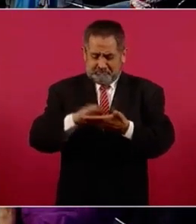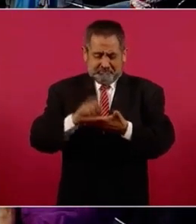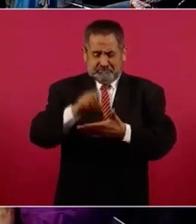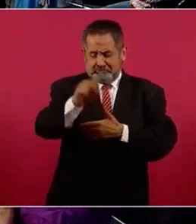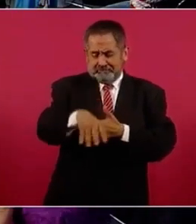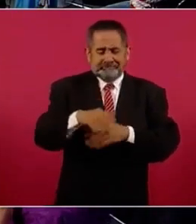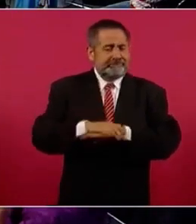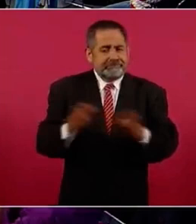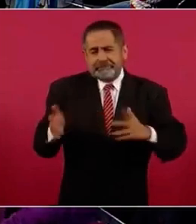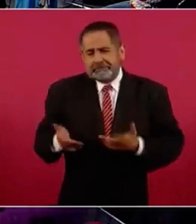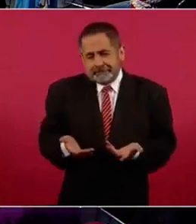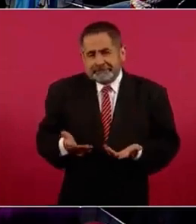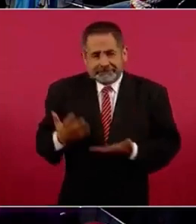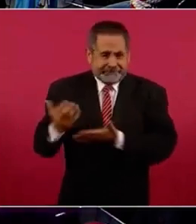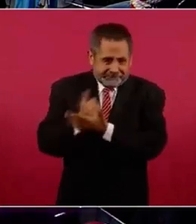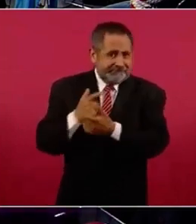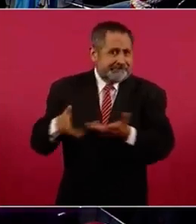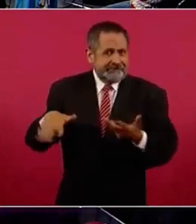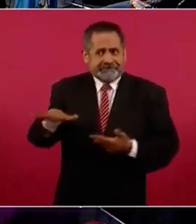que salen los ciudadanos